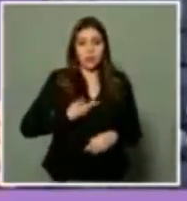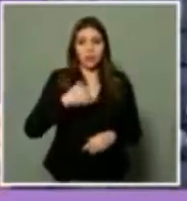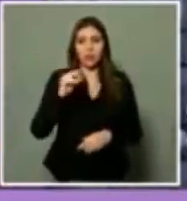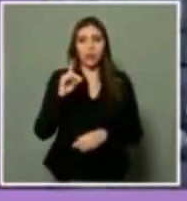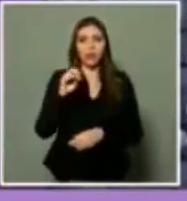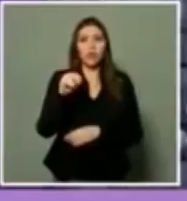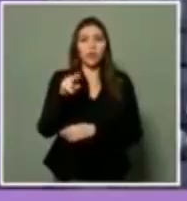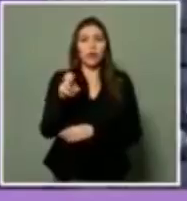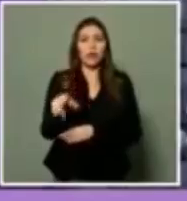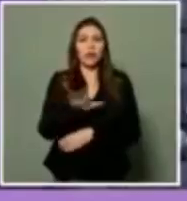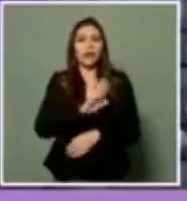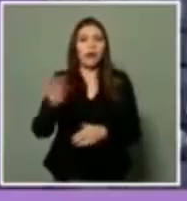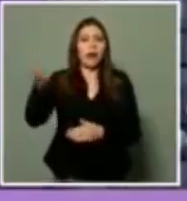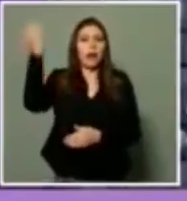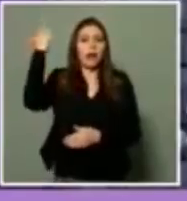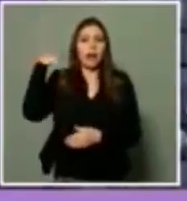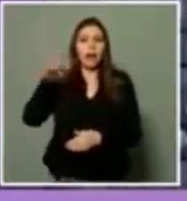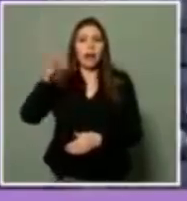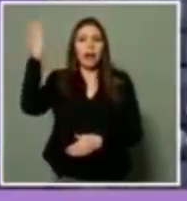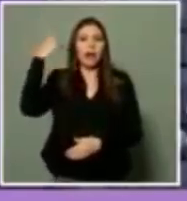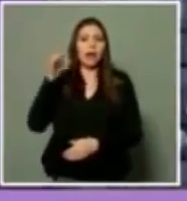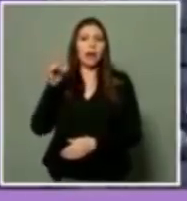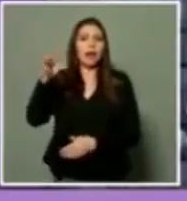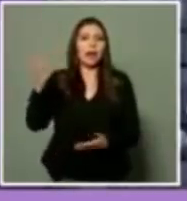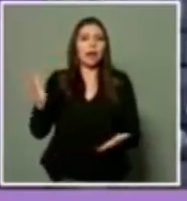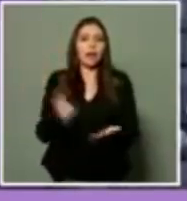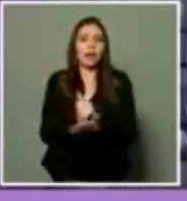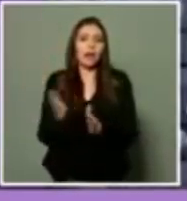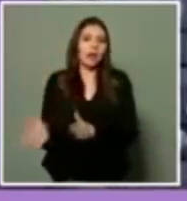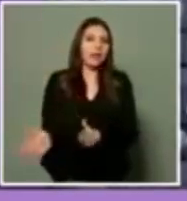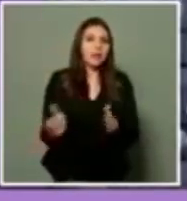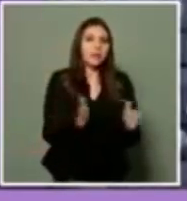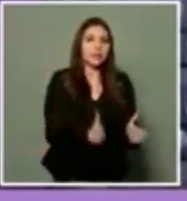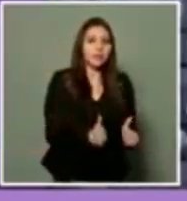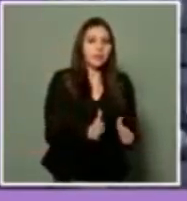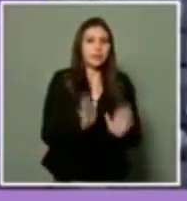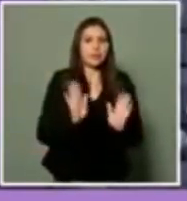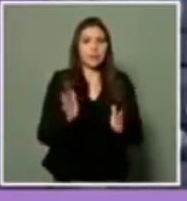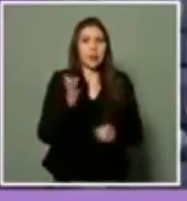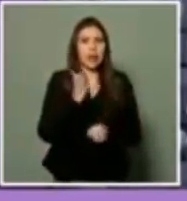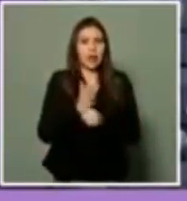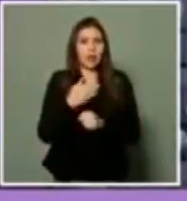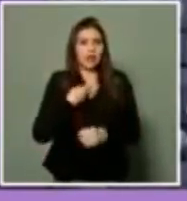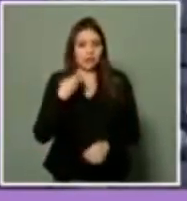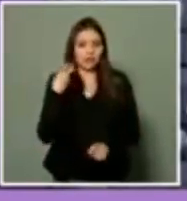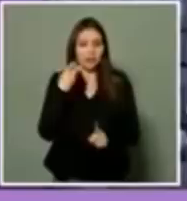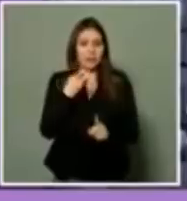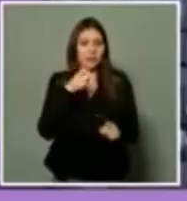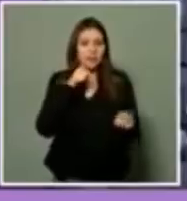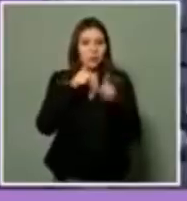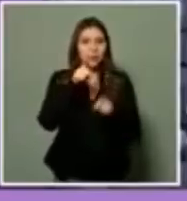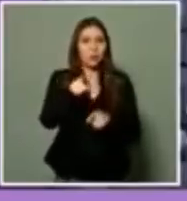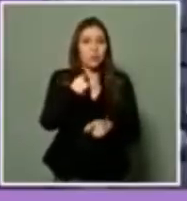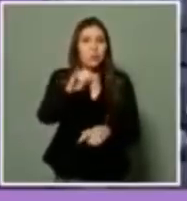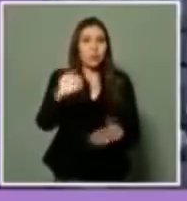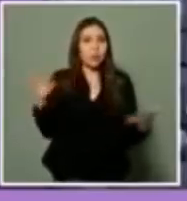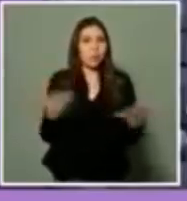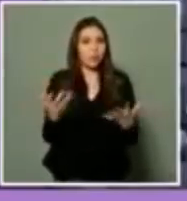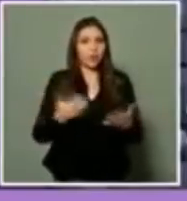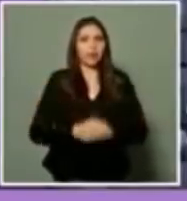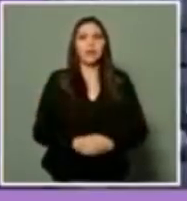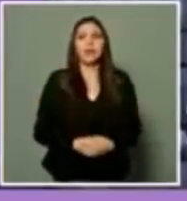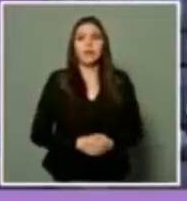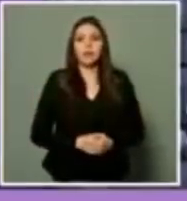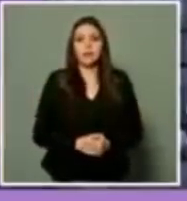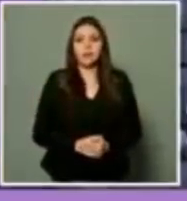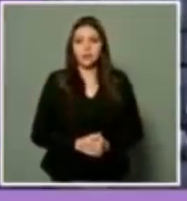hace 3 años, ya te ganó. Dale la vuelta a la página. Por lo que te voy a criticar es sí por lo que tú haces. Mira, nos